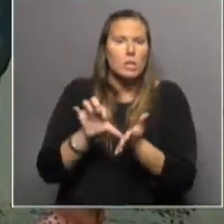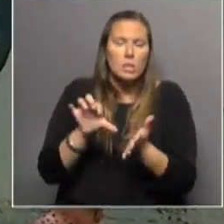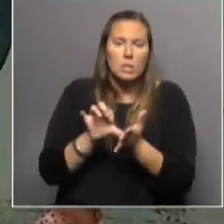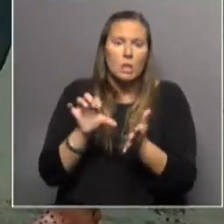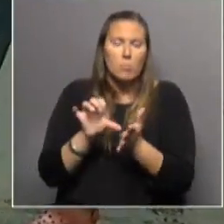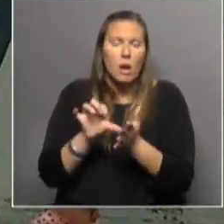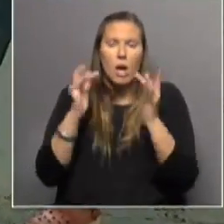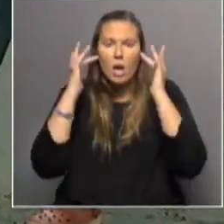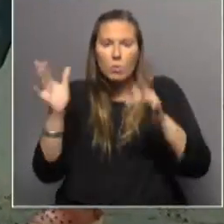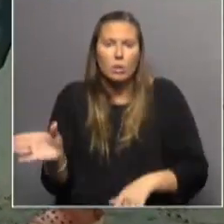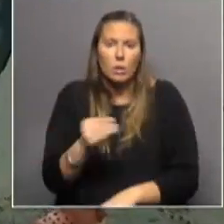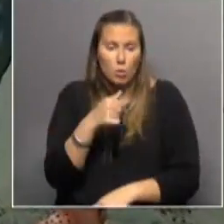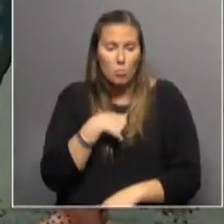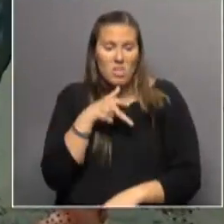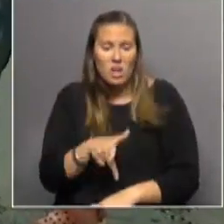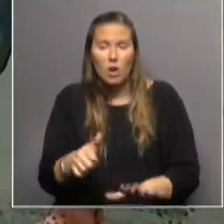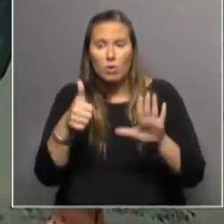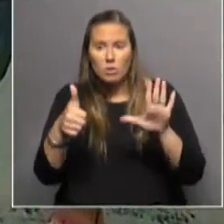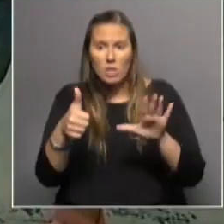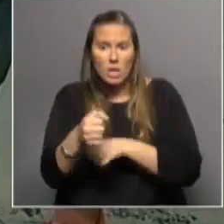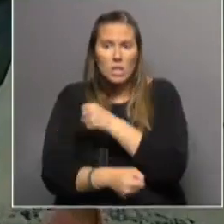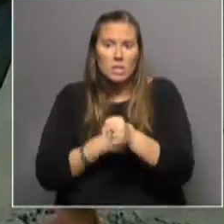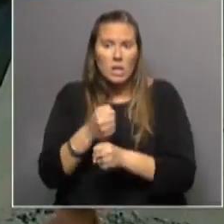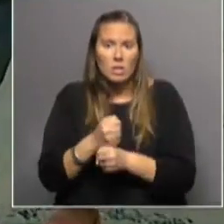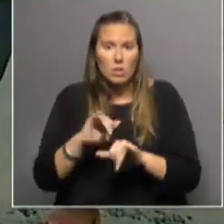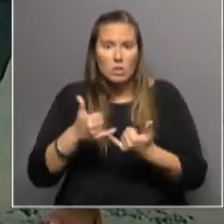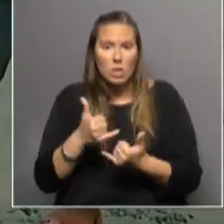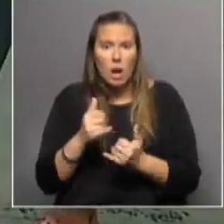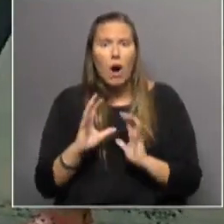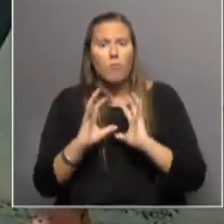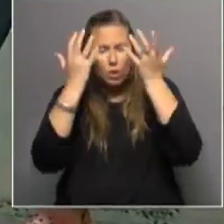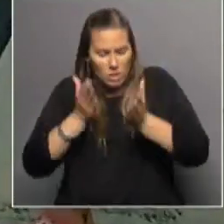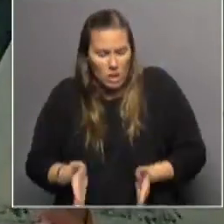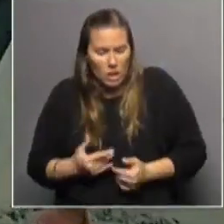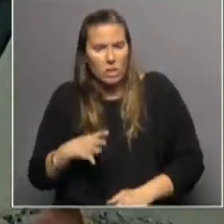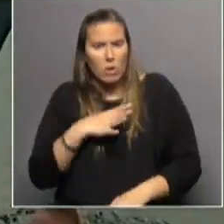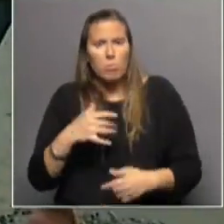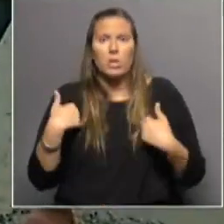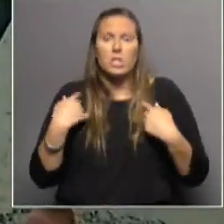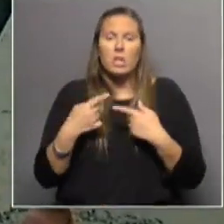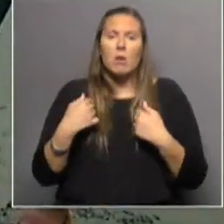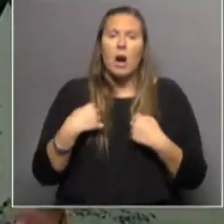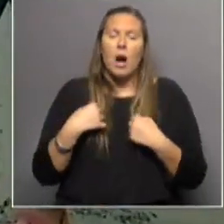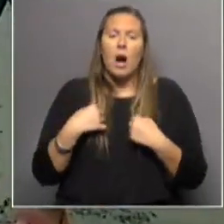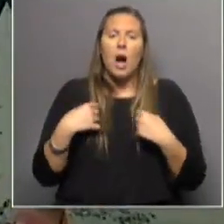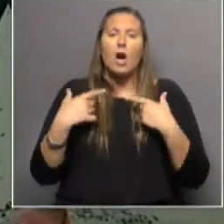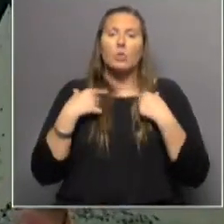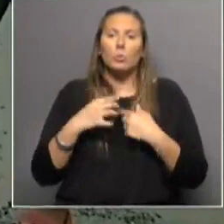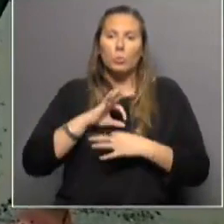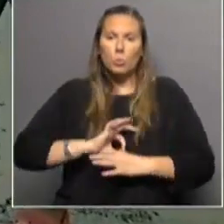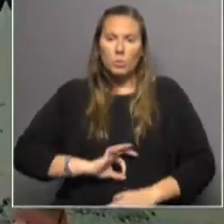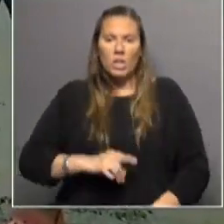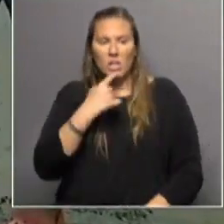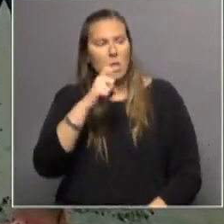educativo. Mi hija con 6 años ya está sufriendo violencia basada en género porque lleva una túnica prendida delante y le dicen